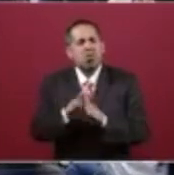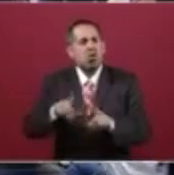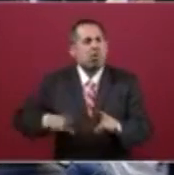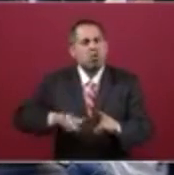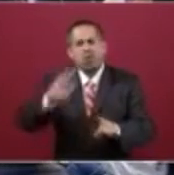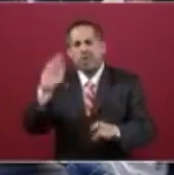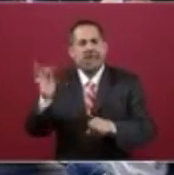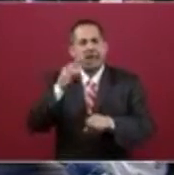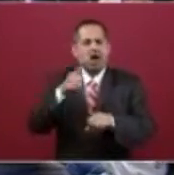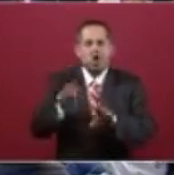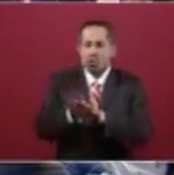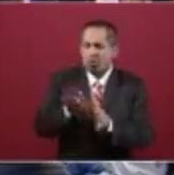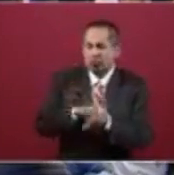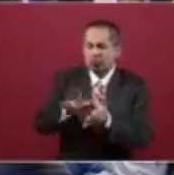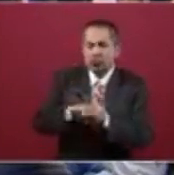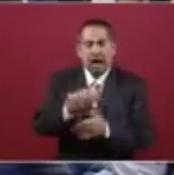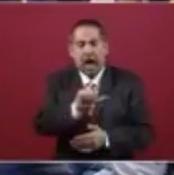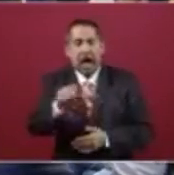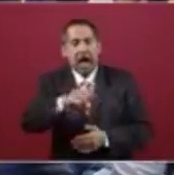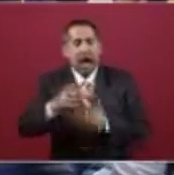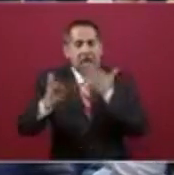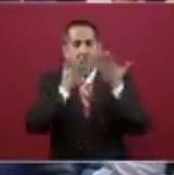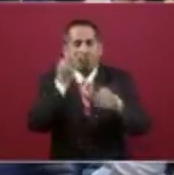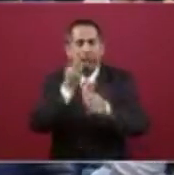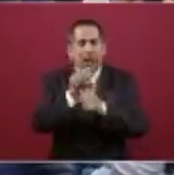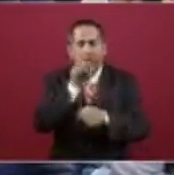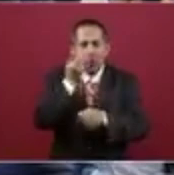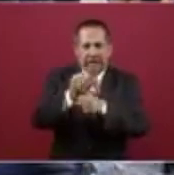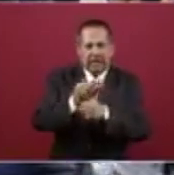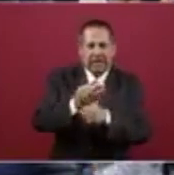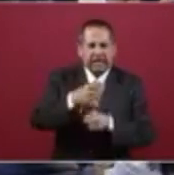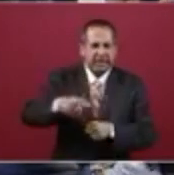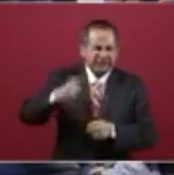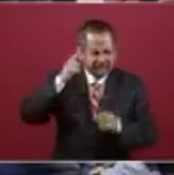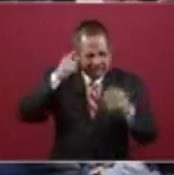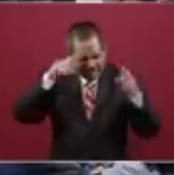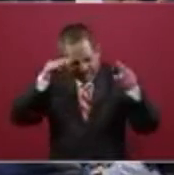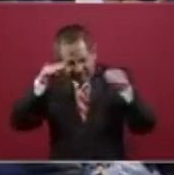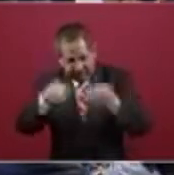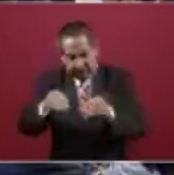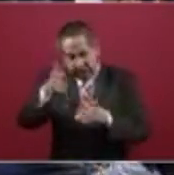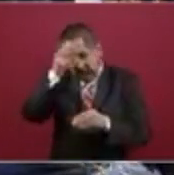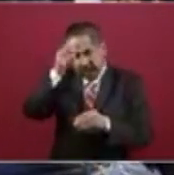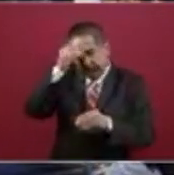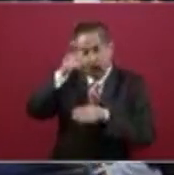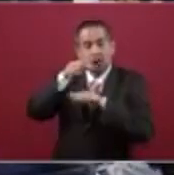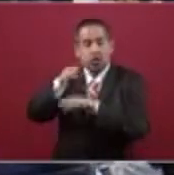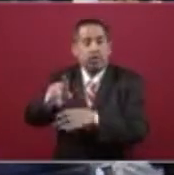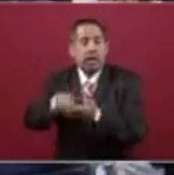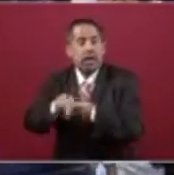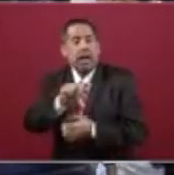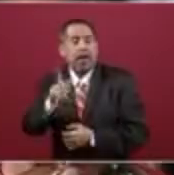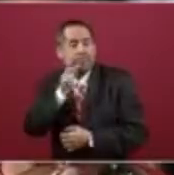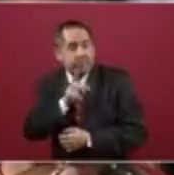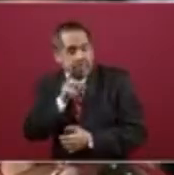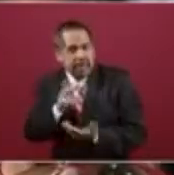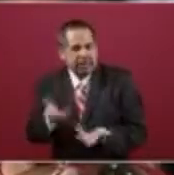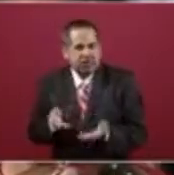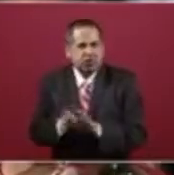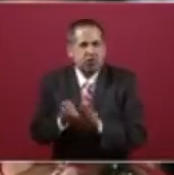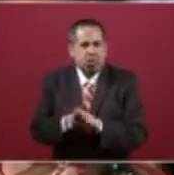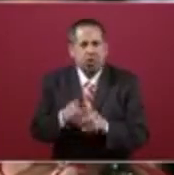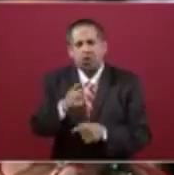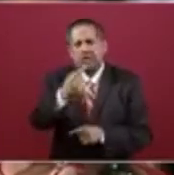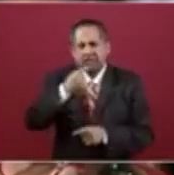va a motivar a estudiantes para que se enfoquen en carreras relacionadas con el sector petrolero, y sobre otro tema, si nos puede compartir